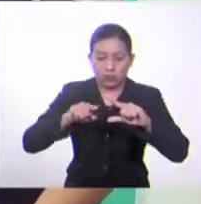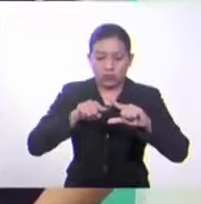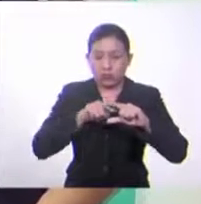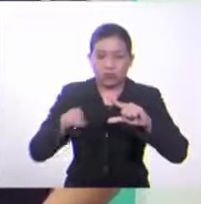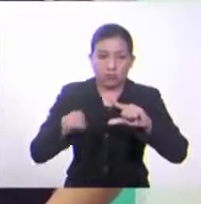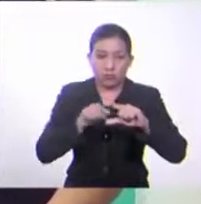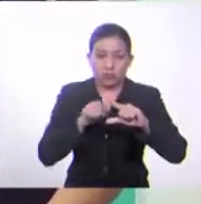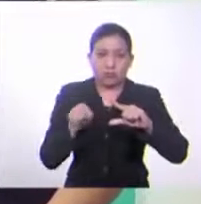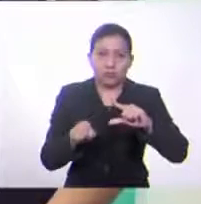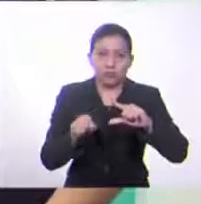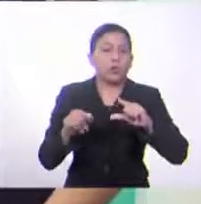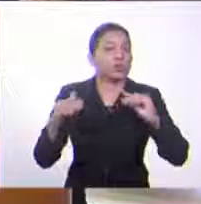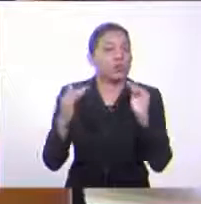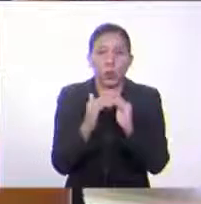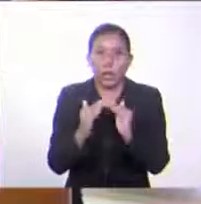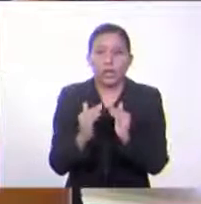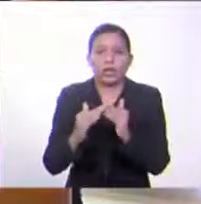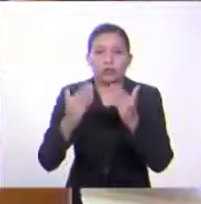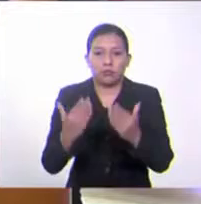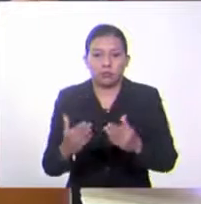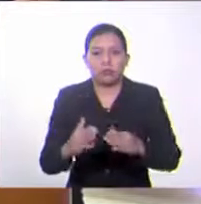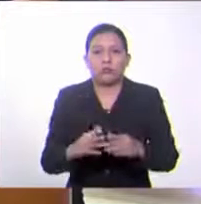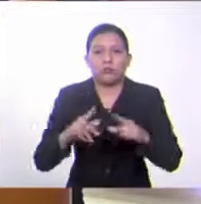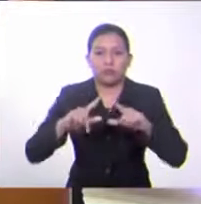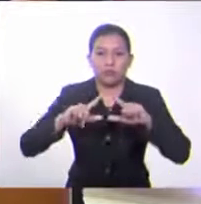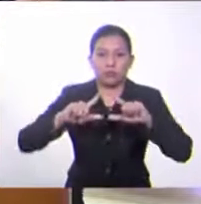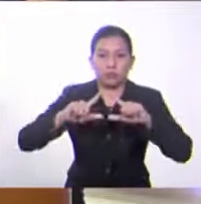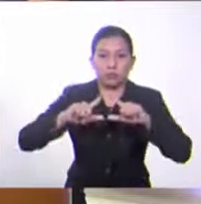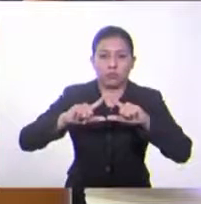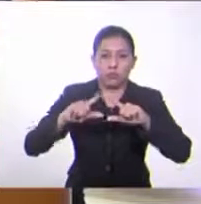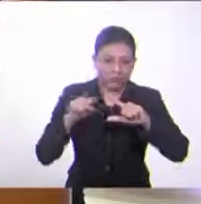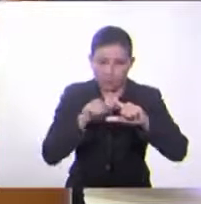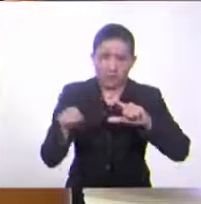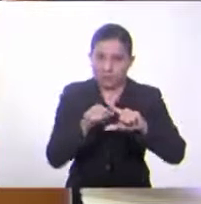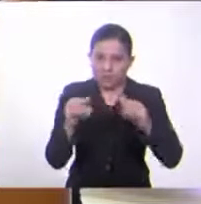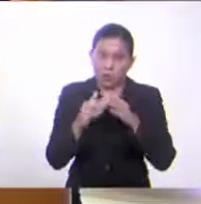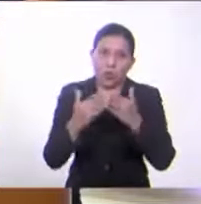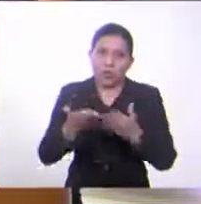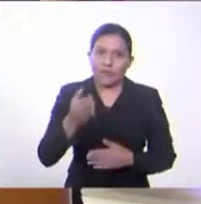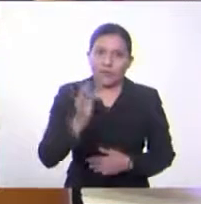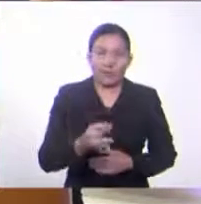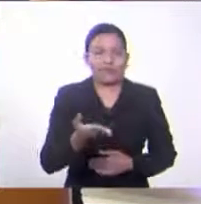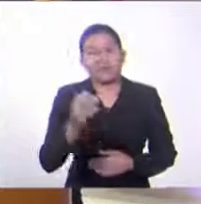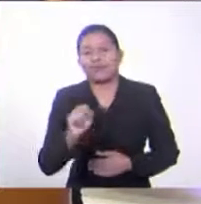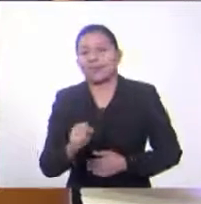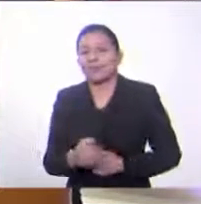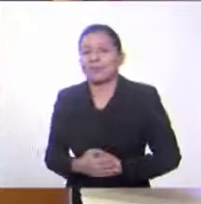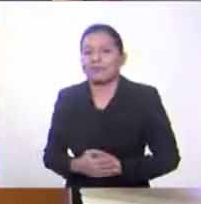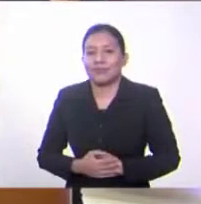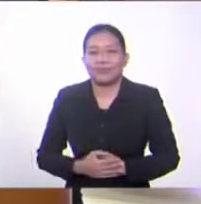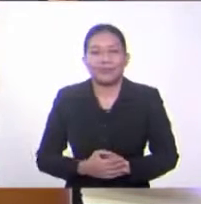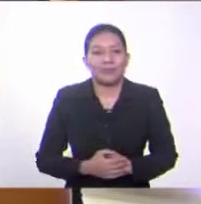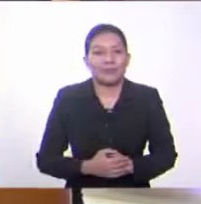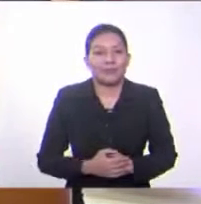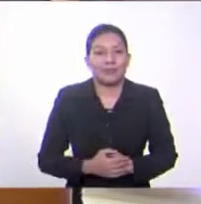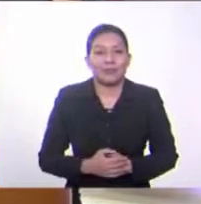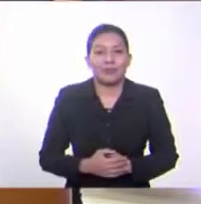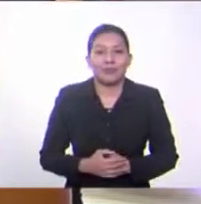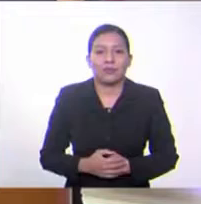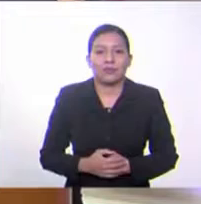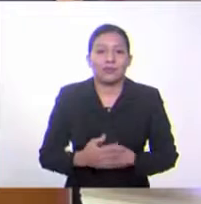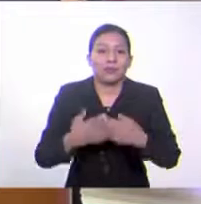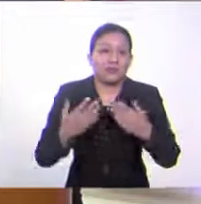Este es igual a este. Y el ángulo opuesto a este es este. Exacto. O sea que este ángulo que está acá